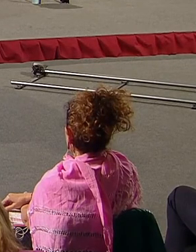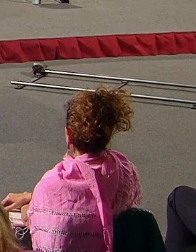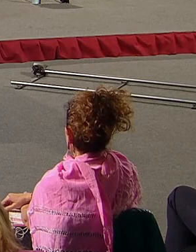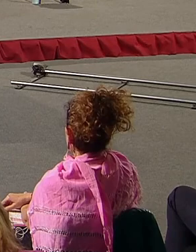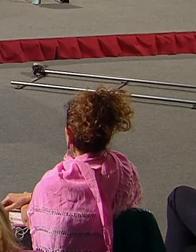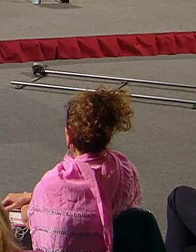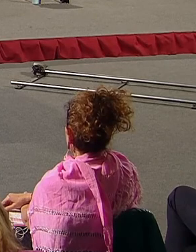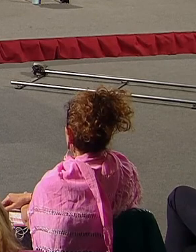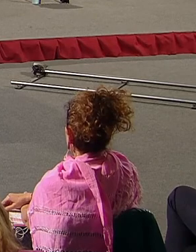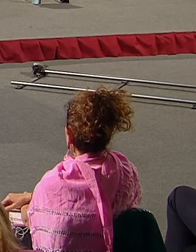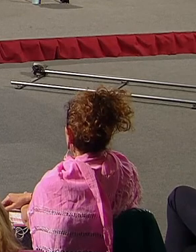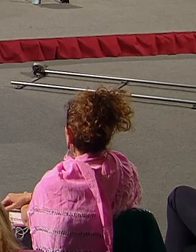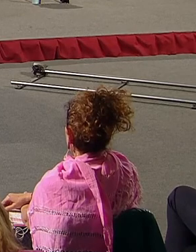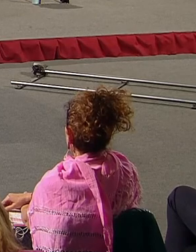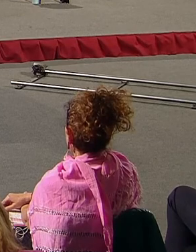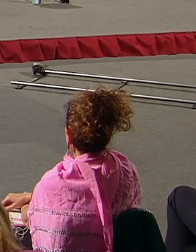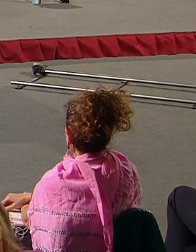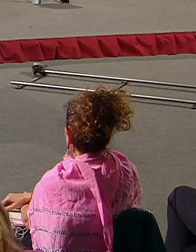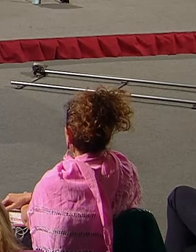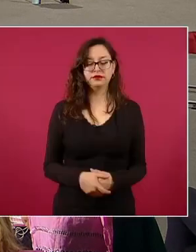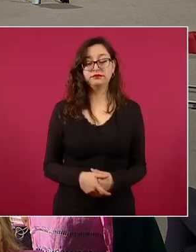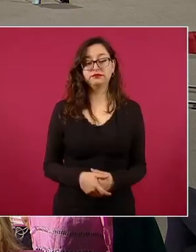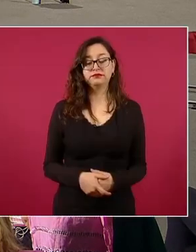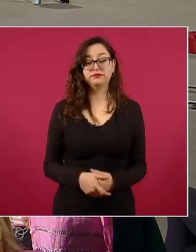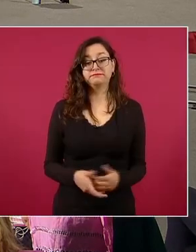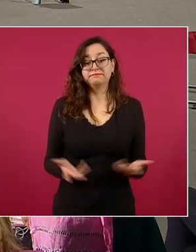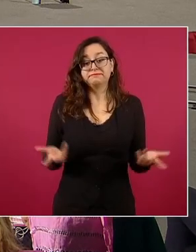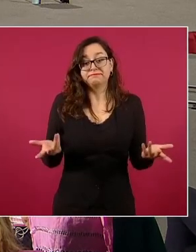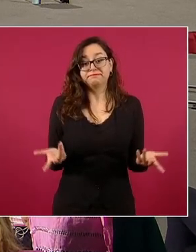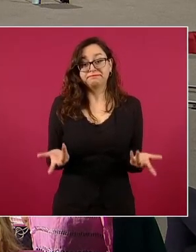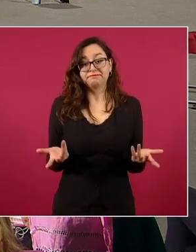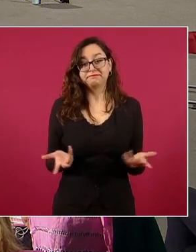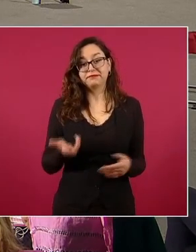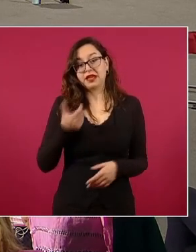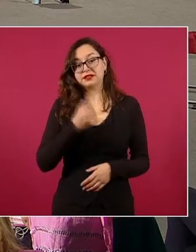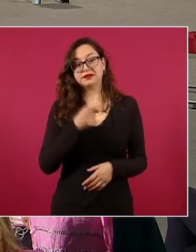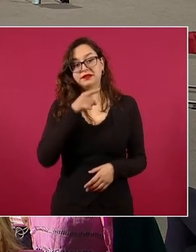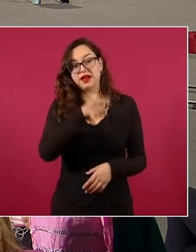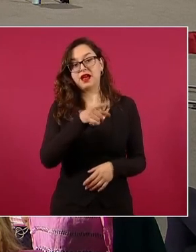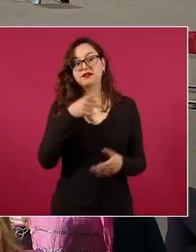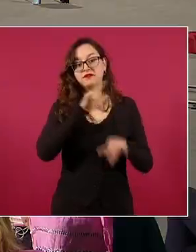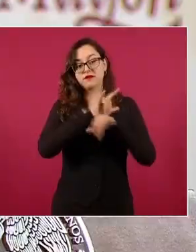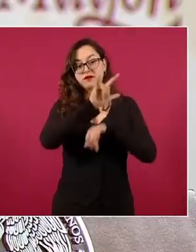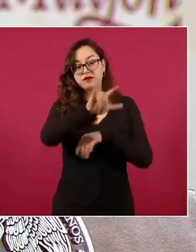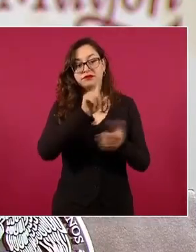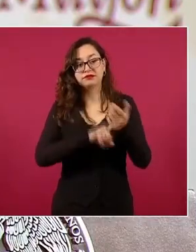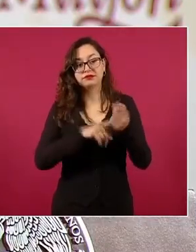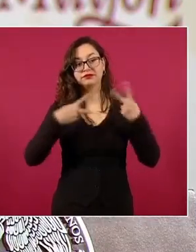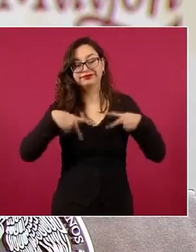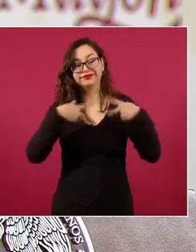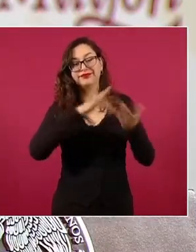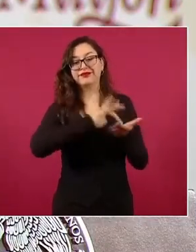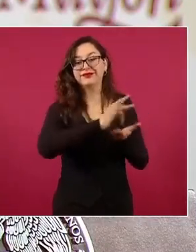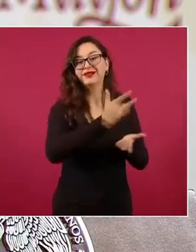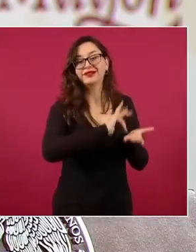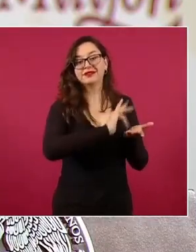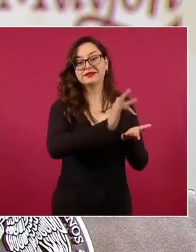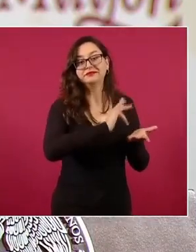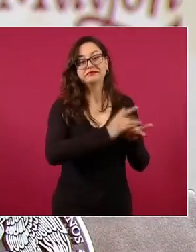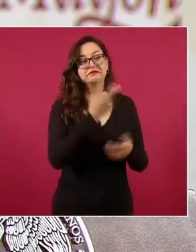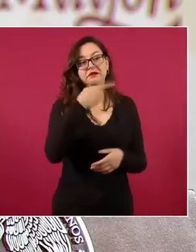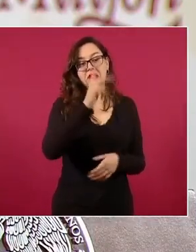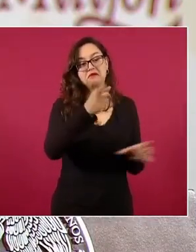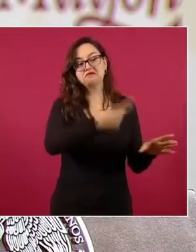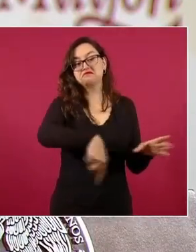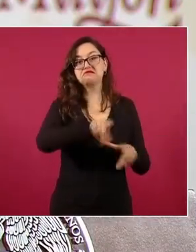Bueno, así las cosas. Algunas cosas no se difunden. Pero vamos con la siguiente.